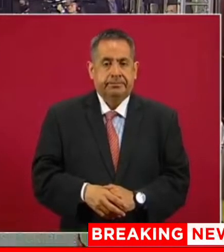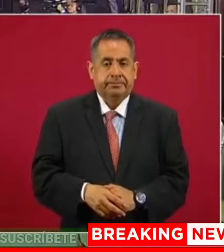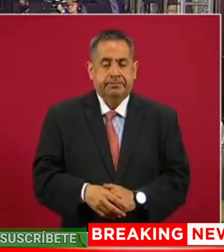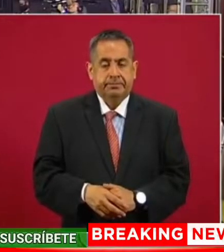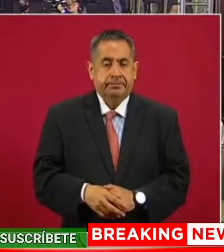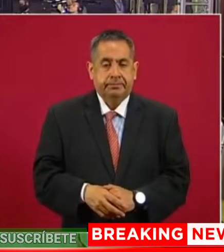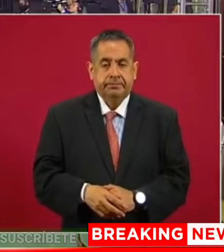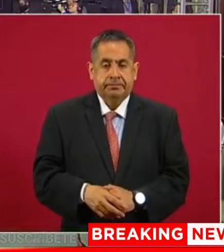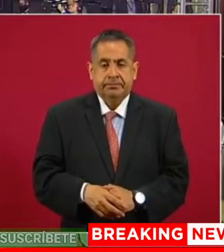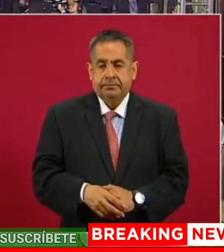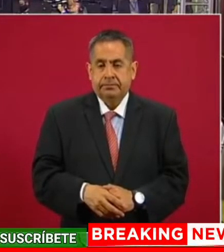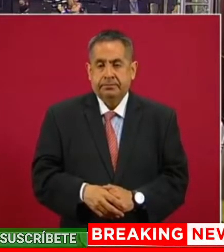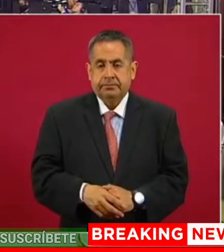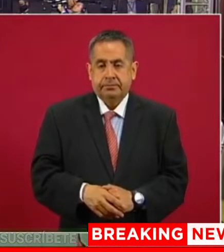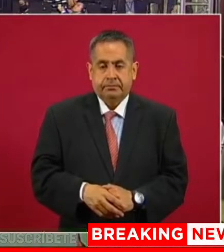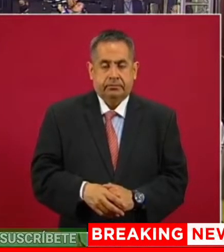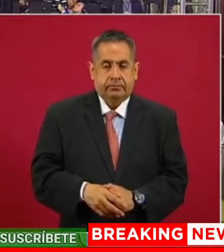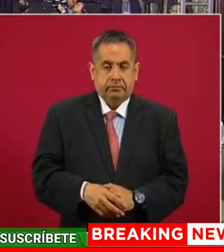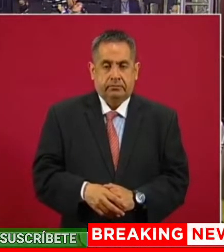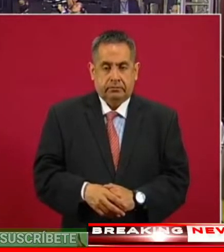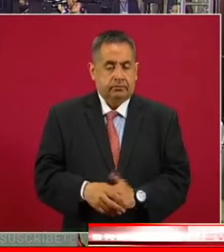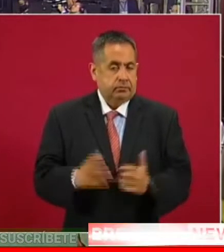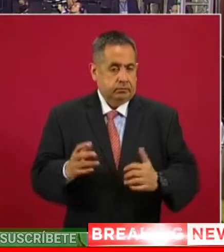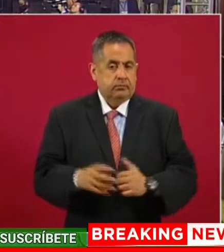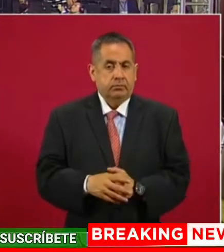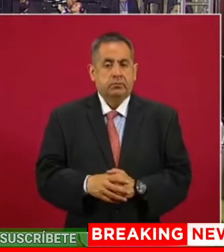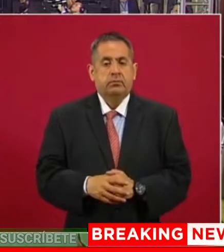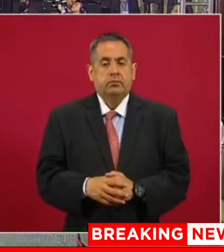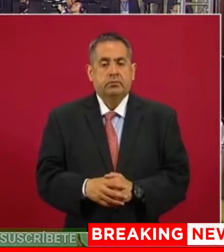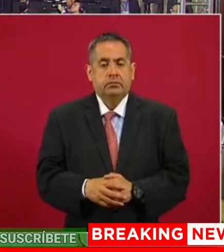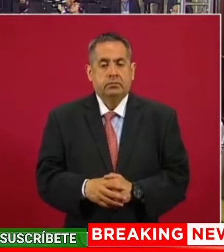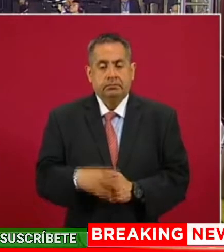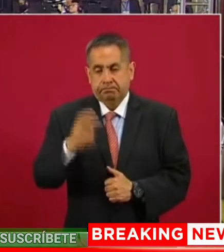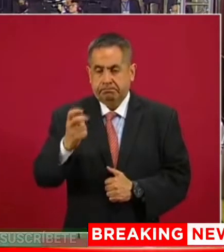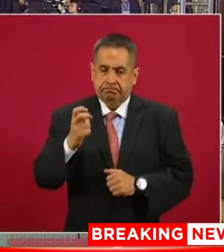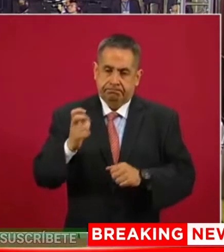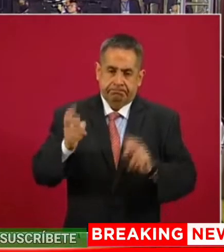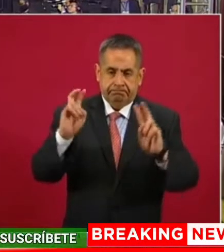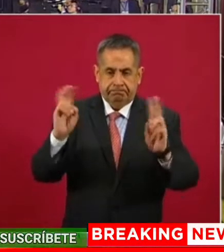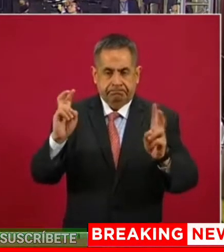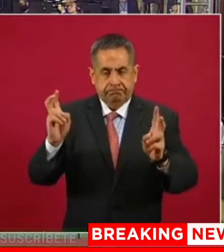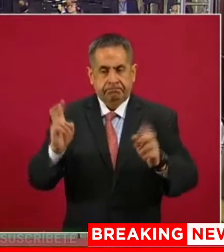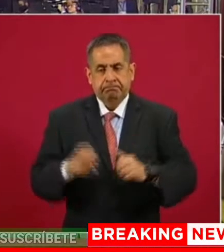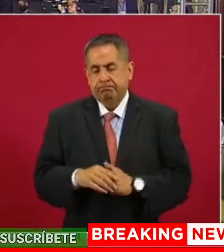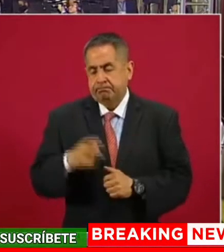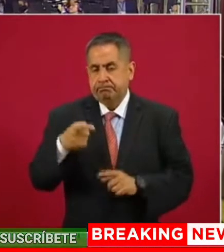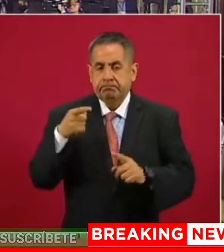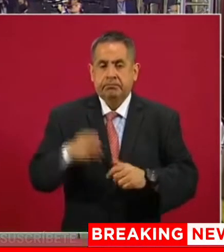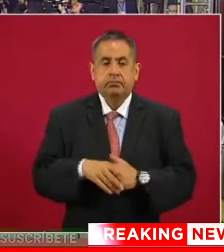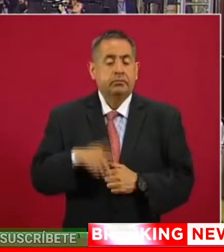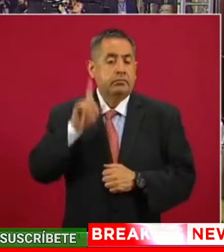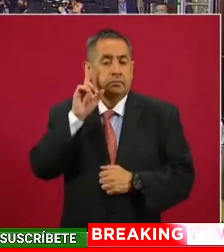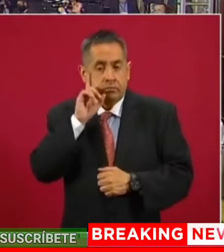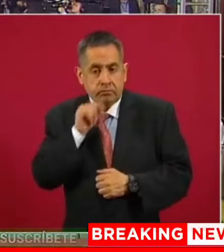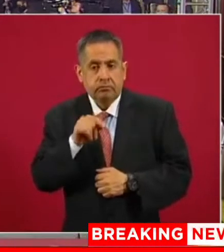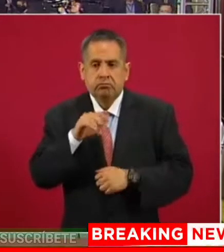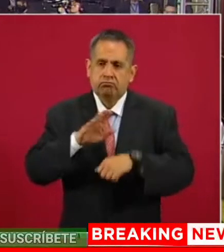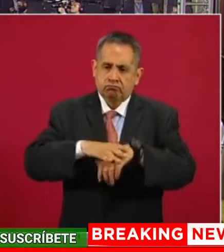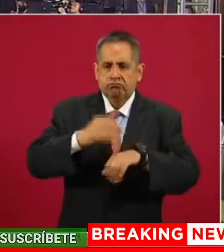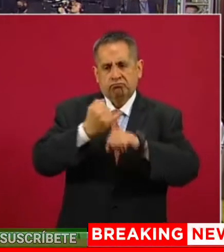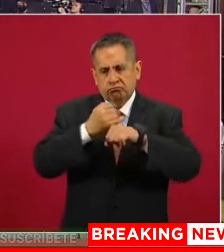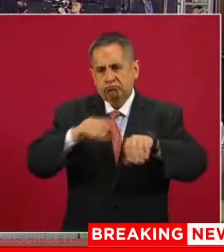Entonces, este es el tema. básicamente. Mañana vamos a